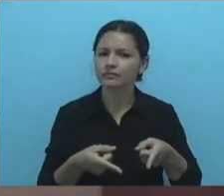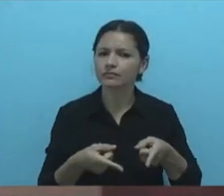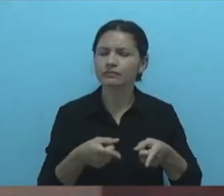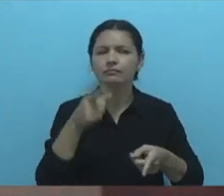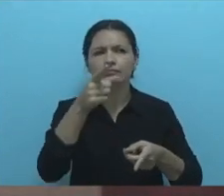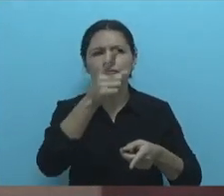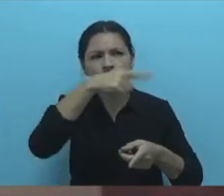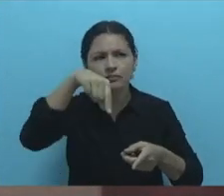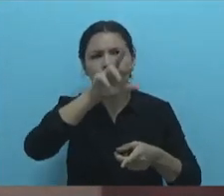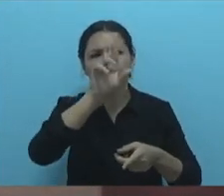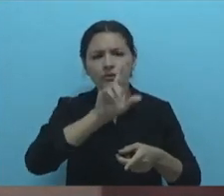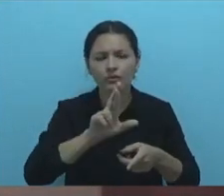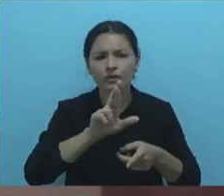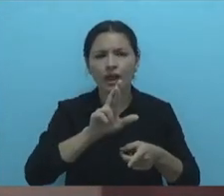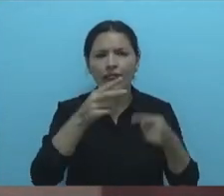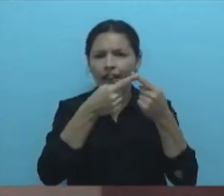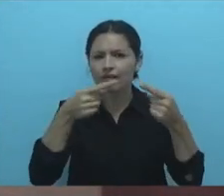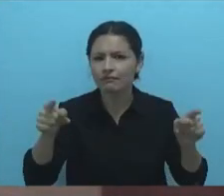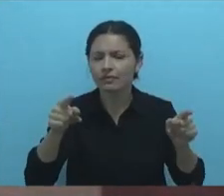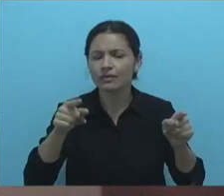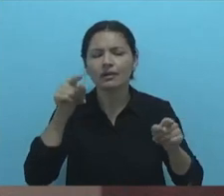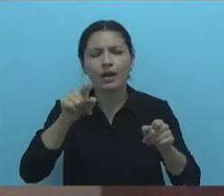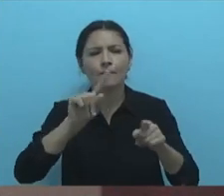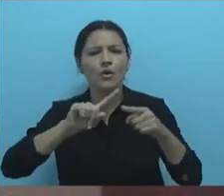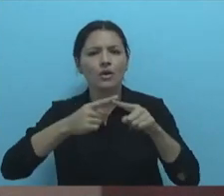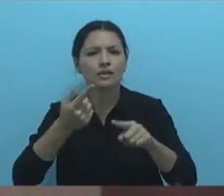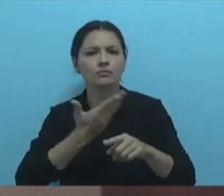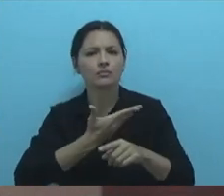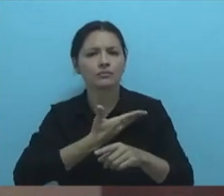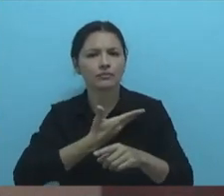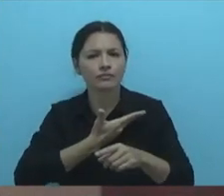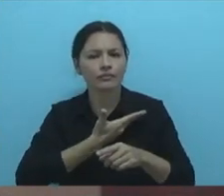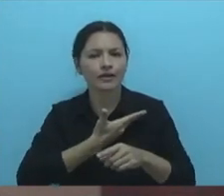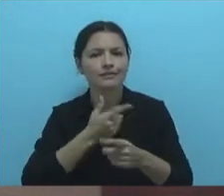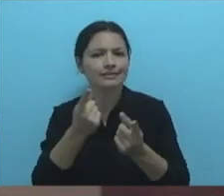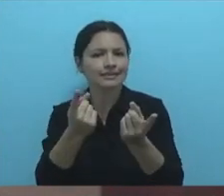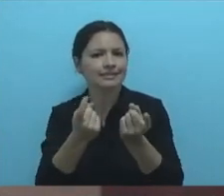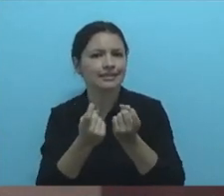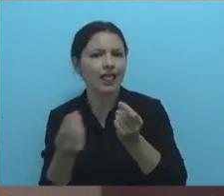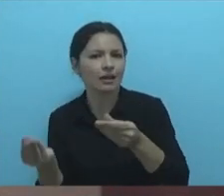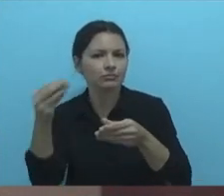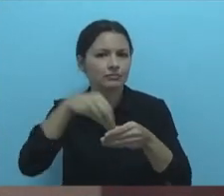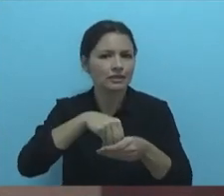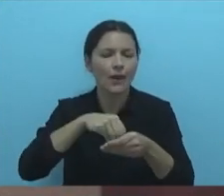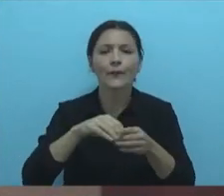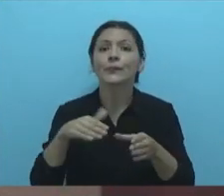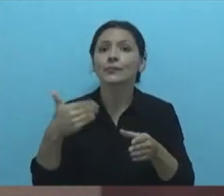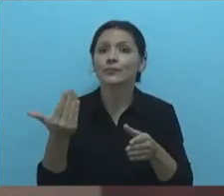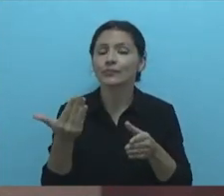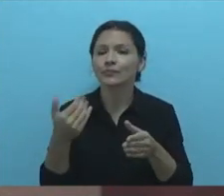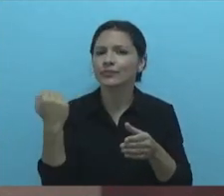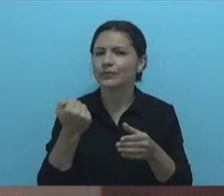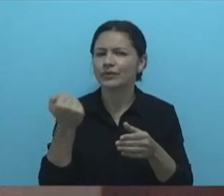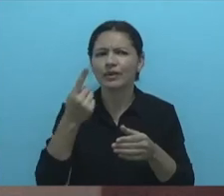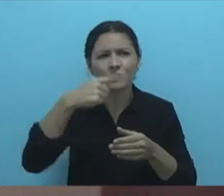y las disidencias que la política santafesina hace rato debía incorporar por eso para nosotros es muy